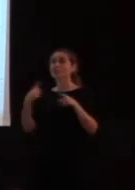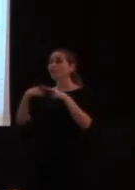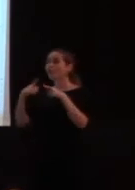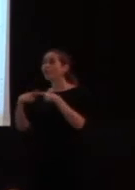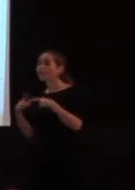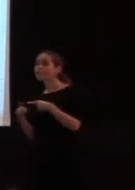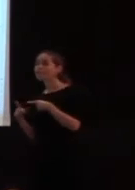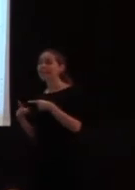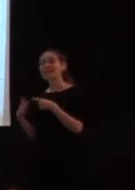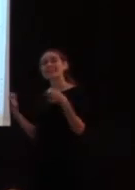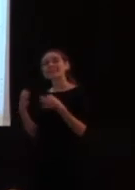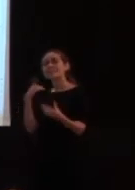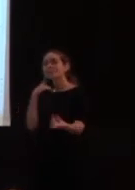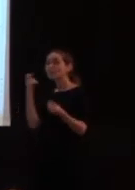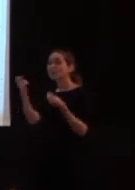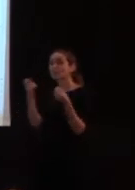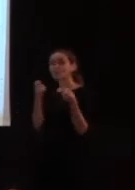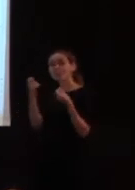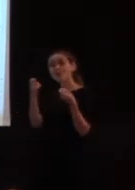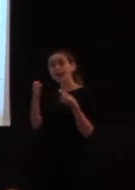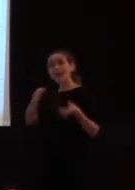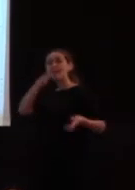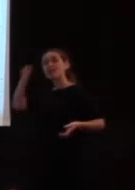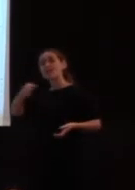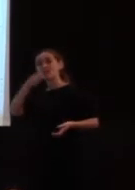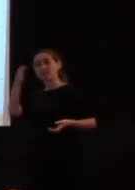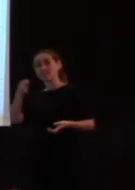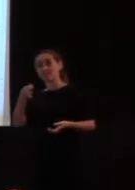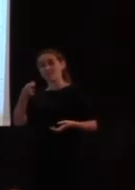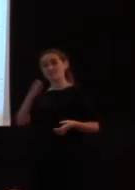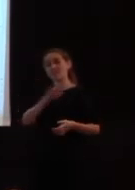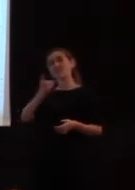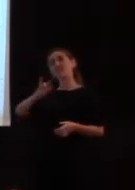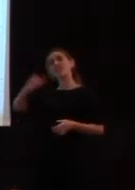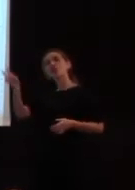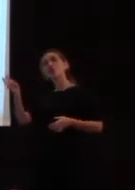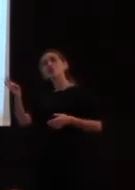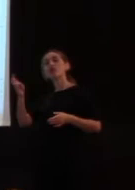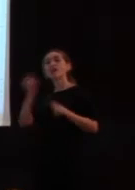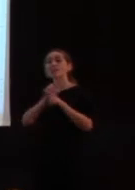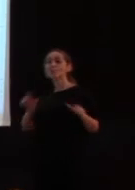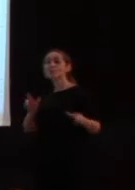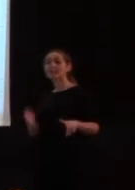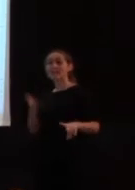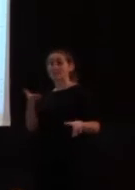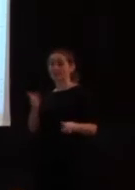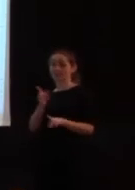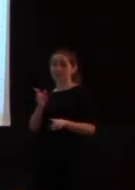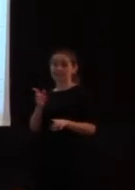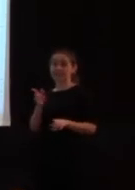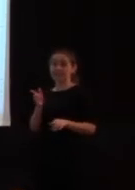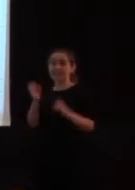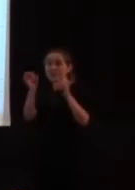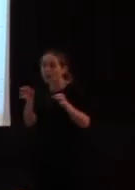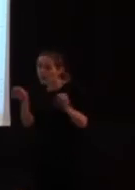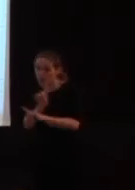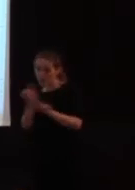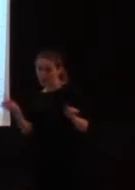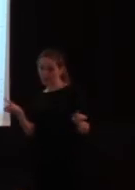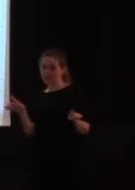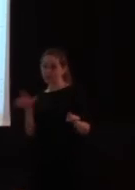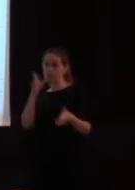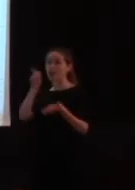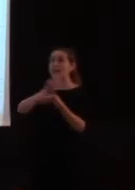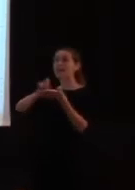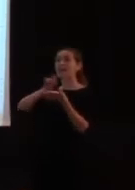controlar en la oralidad, cosa que en otras habilidades lingüísticas no son tan importantes, ¿no? porque la escritura permite